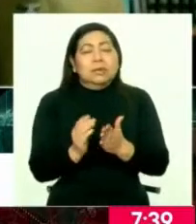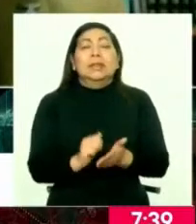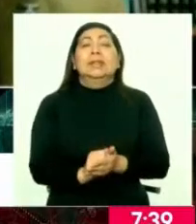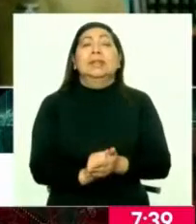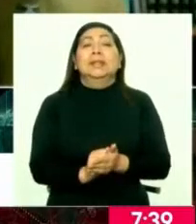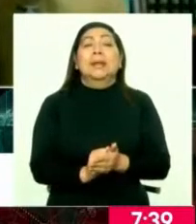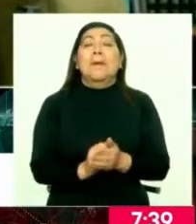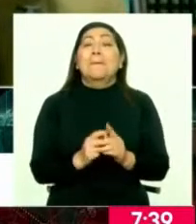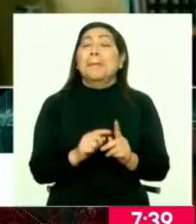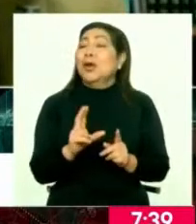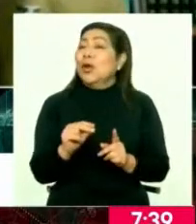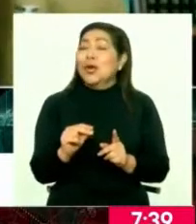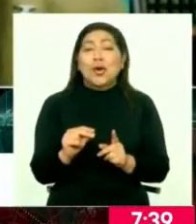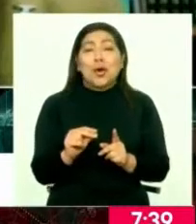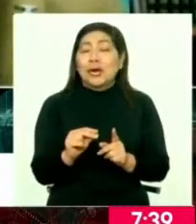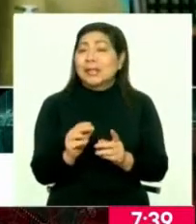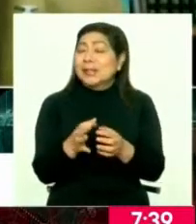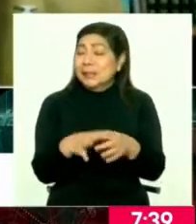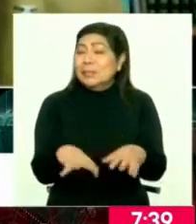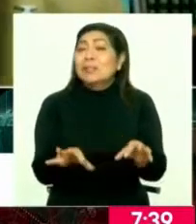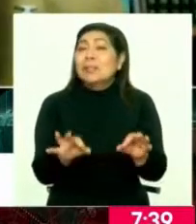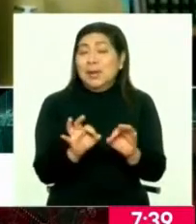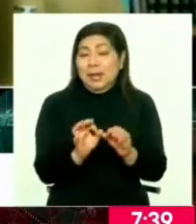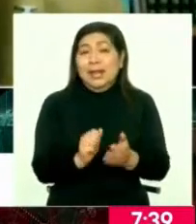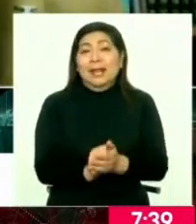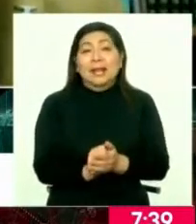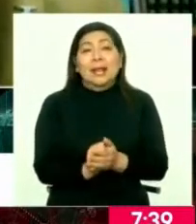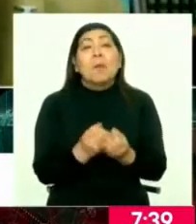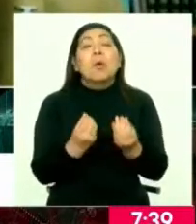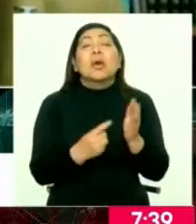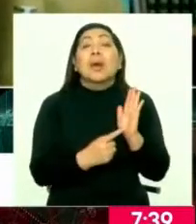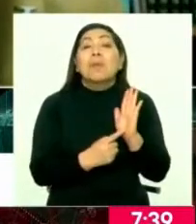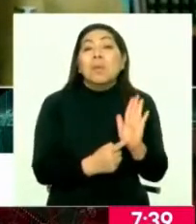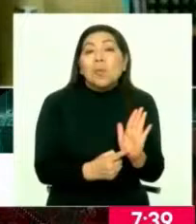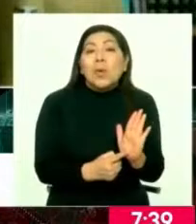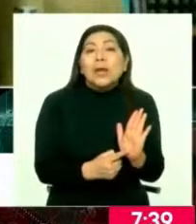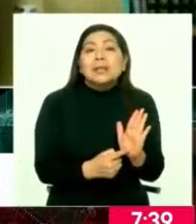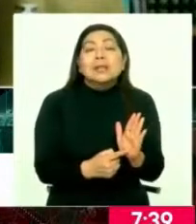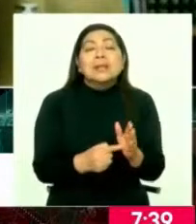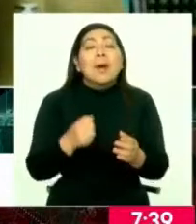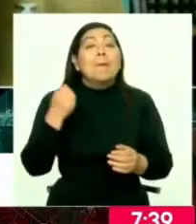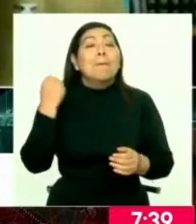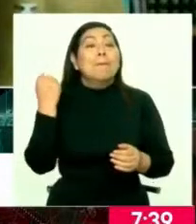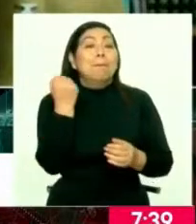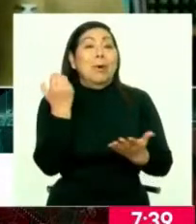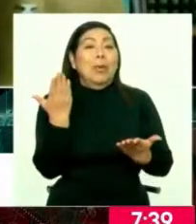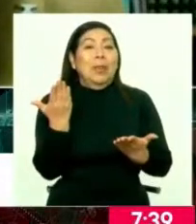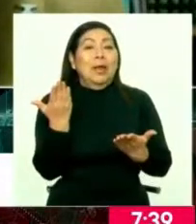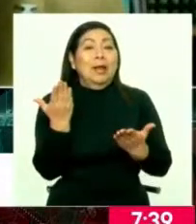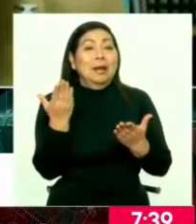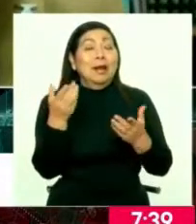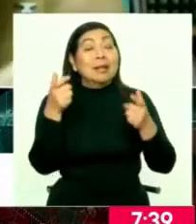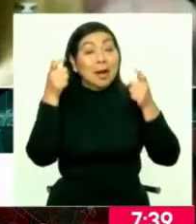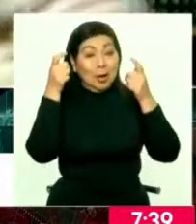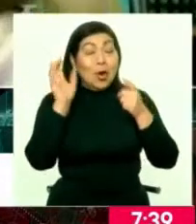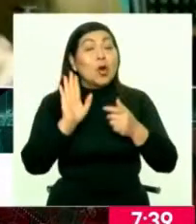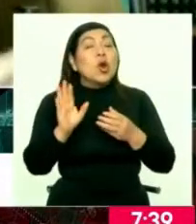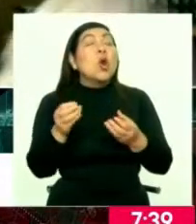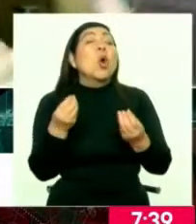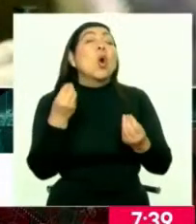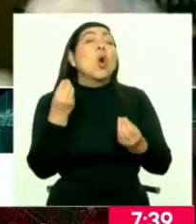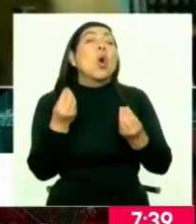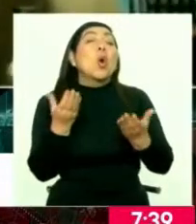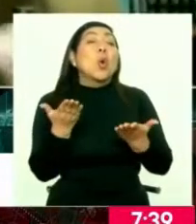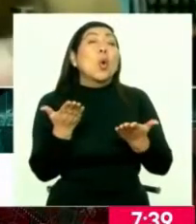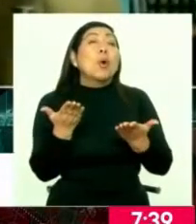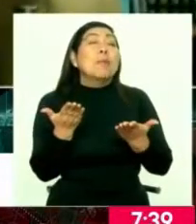simbólica, pero no deja de ser relevante porque evidencia el poder de la corona británica como